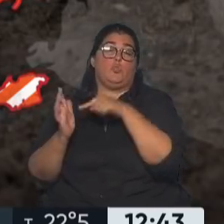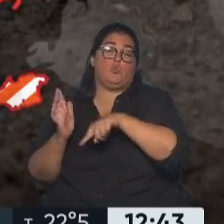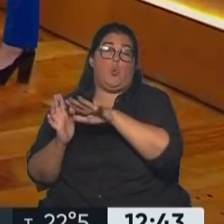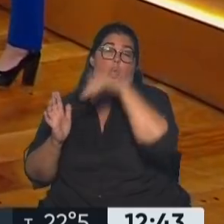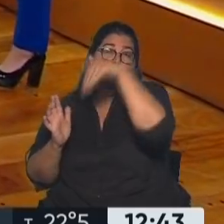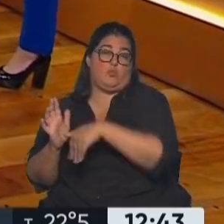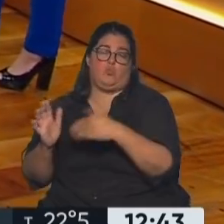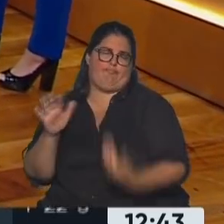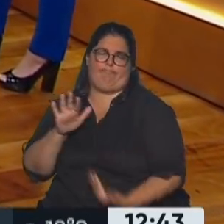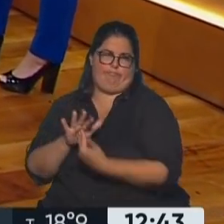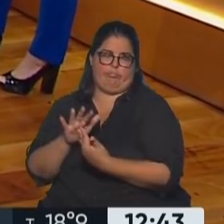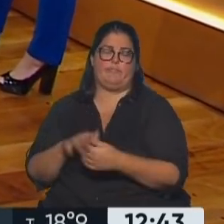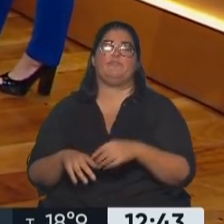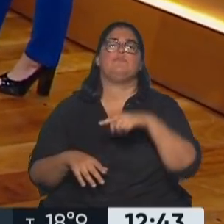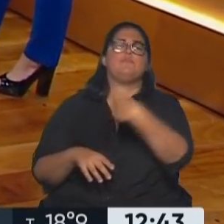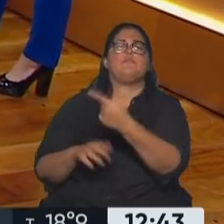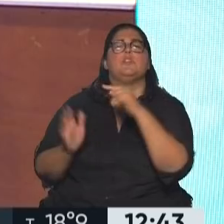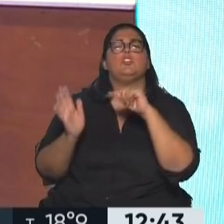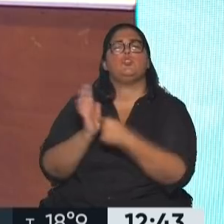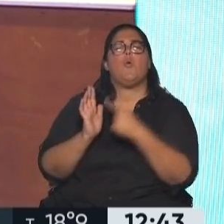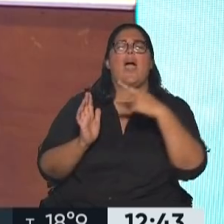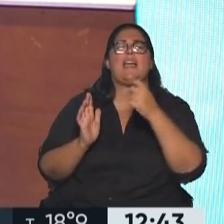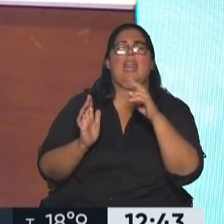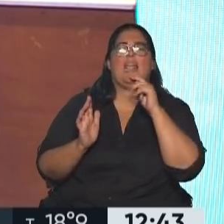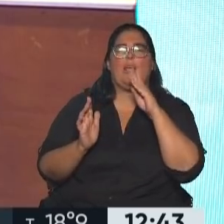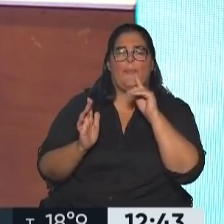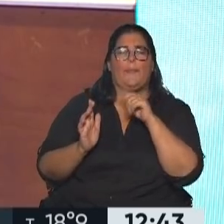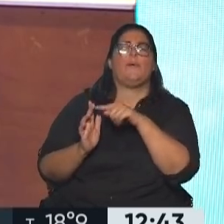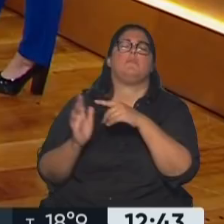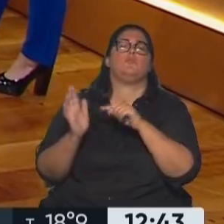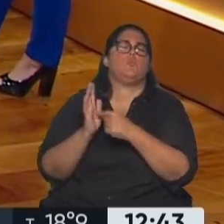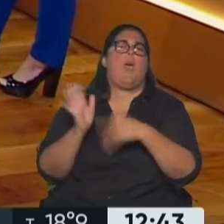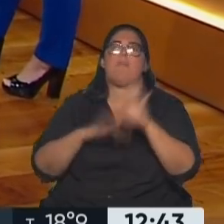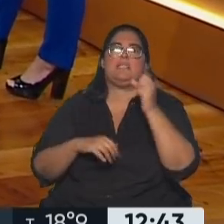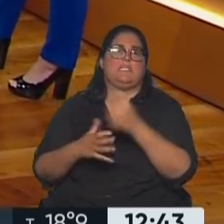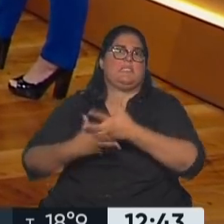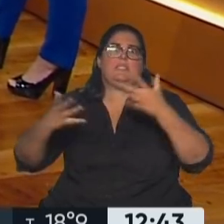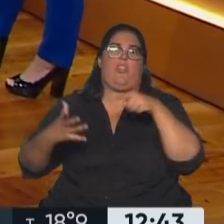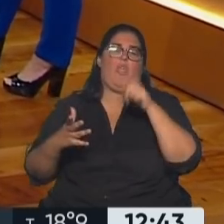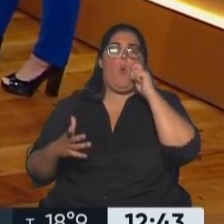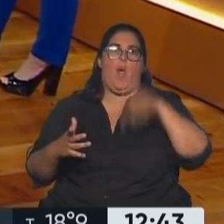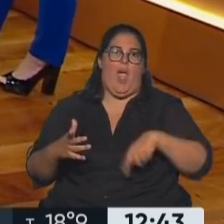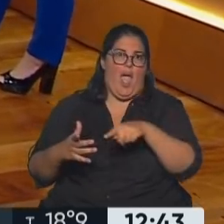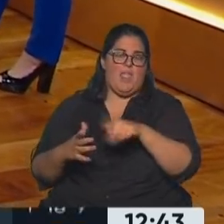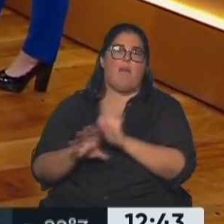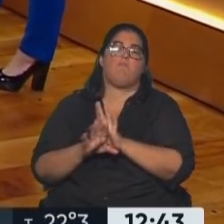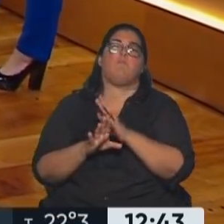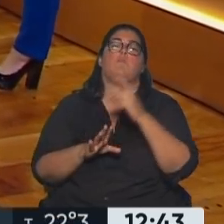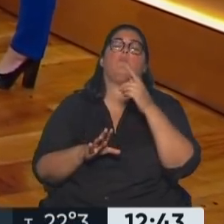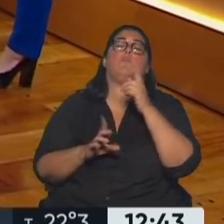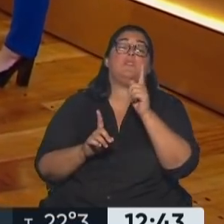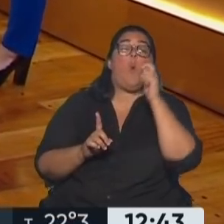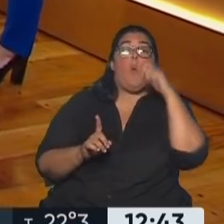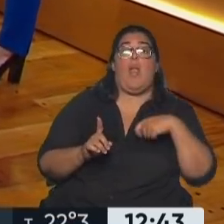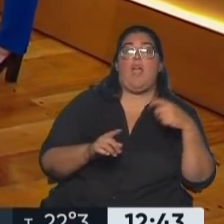allí mencionábamos también la ciudad de Kharkiv, ¿no? La segunda ciudad más importante de Ucrania, la contraofensiva por parte de ese